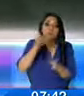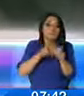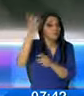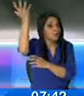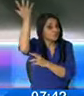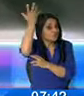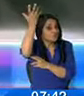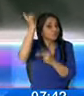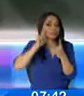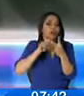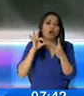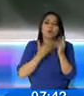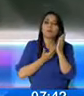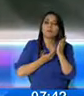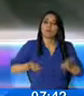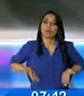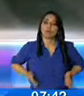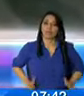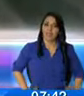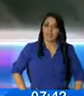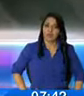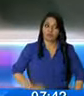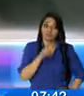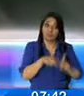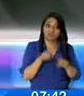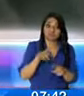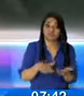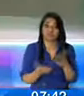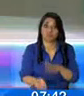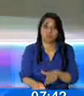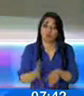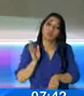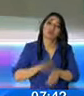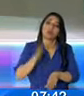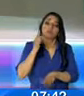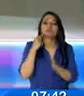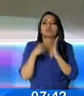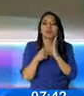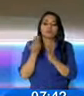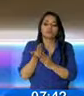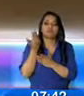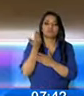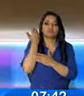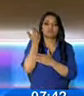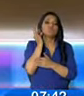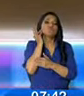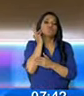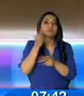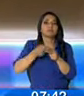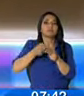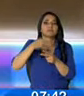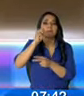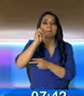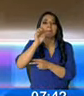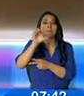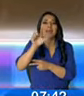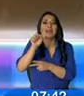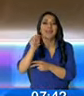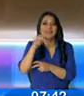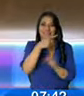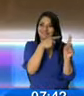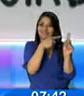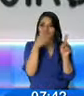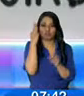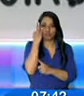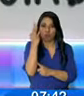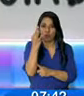querido mejorar su figura No salieron vivas de las cirugías uno de los casos ma sonados es del de melan Montenegro que falleció